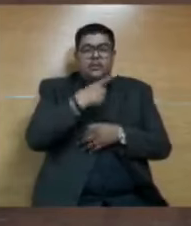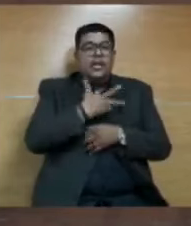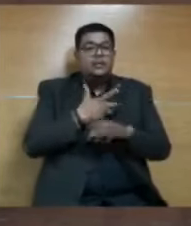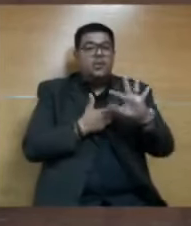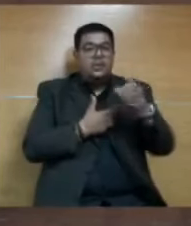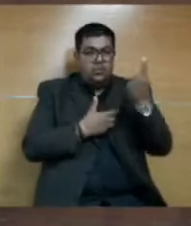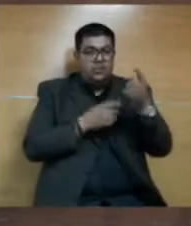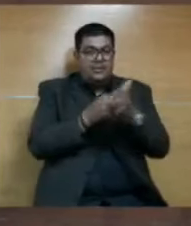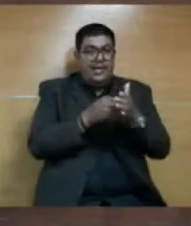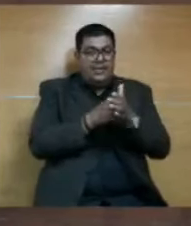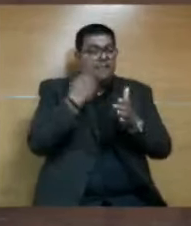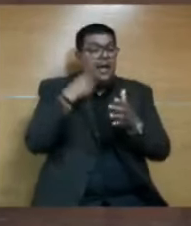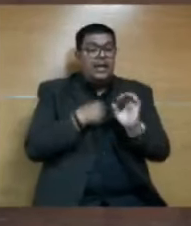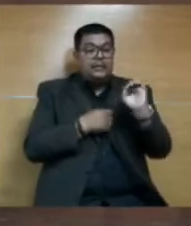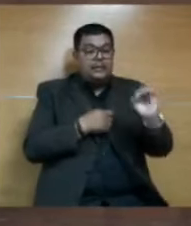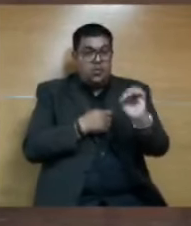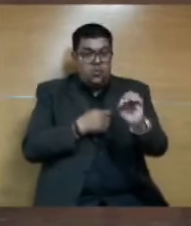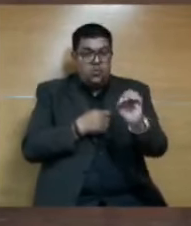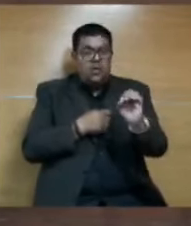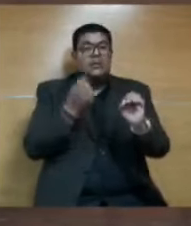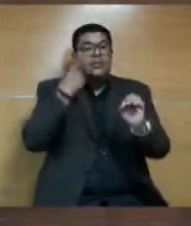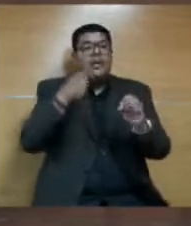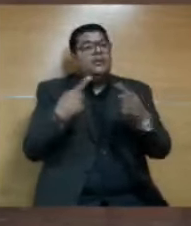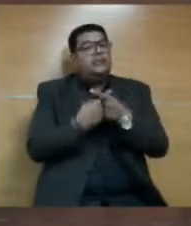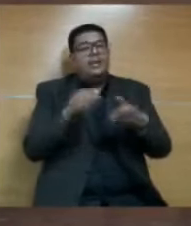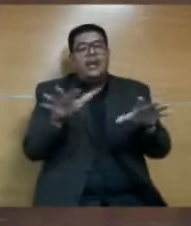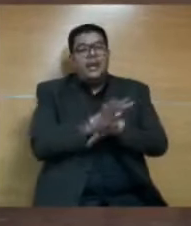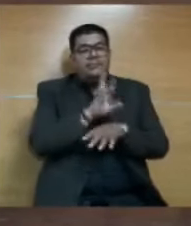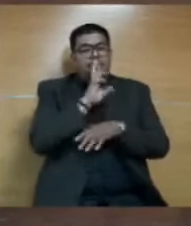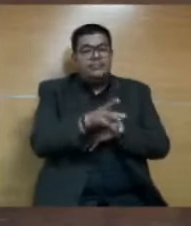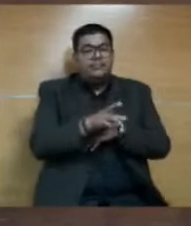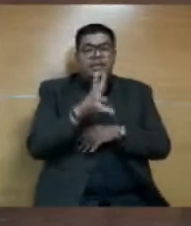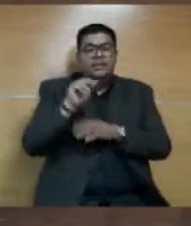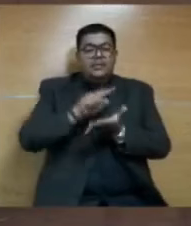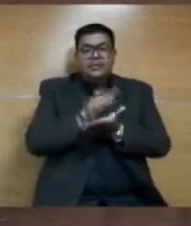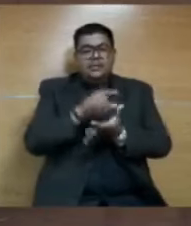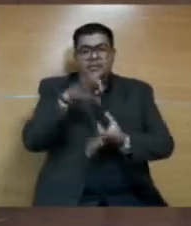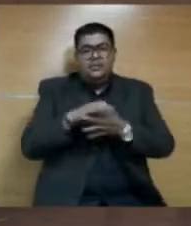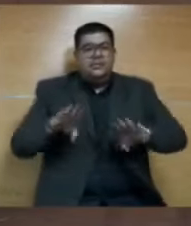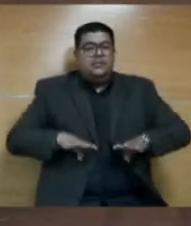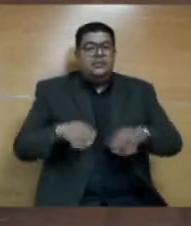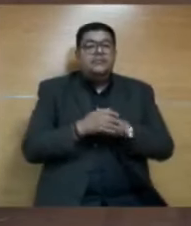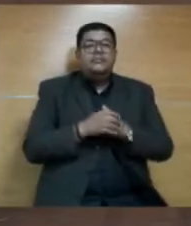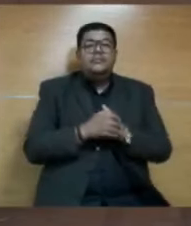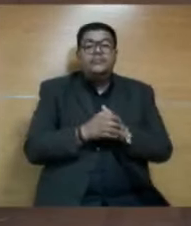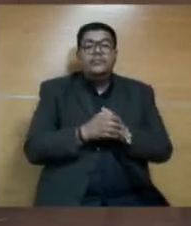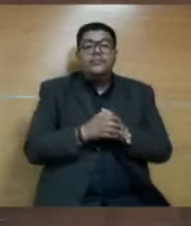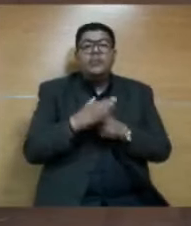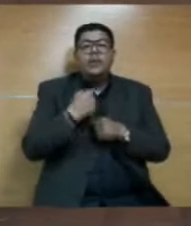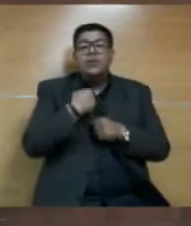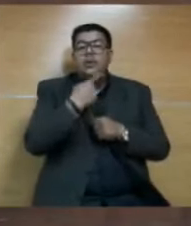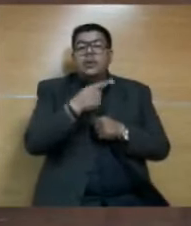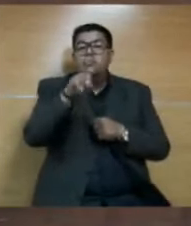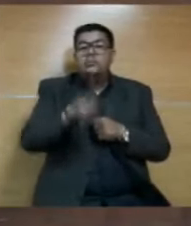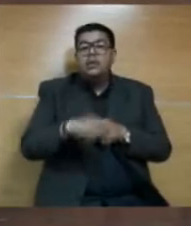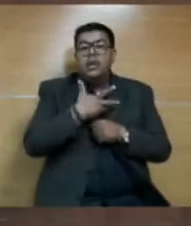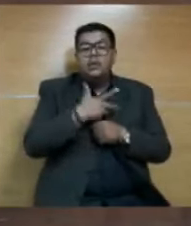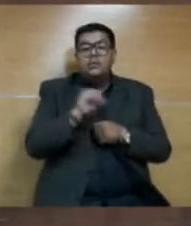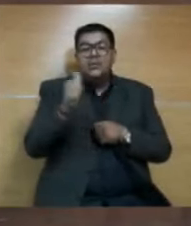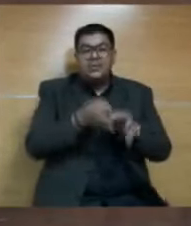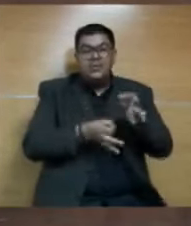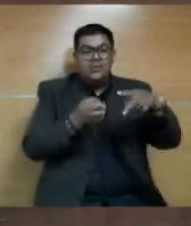computadas en cero son determinantes para el resultado de la votación, se considera infundado, se comparte lo resuelto por el tribunal local, esto